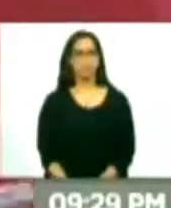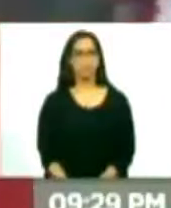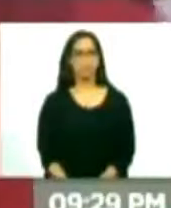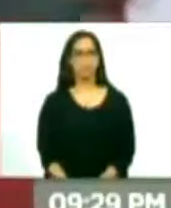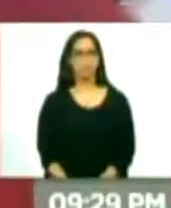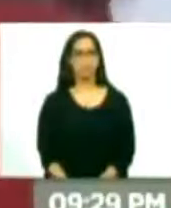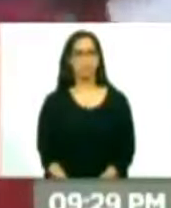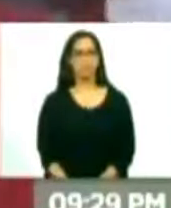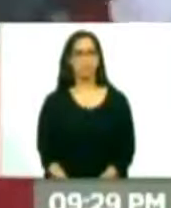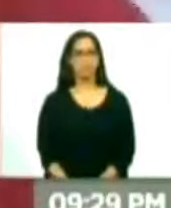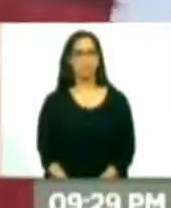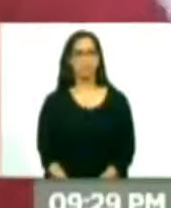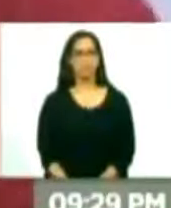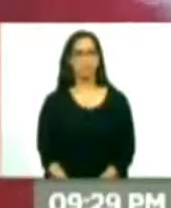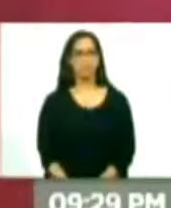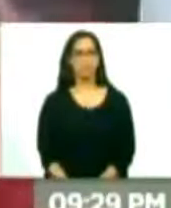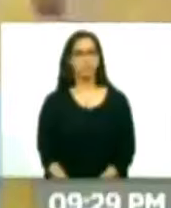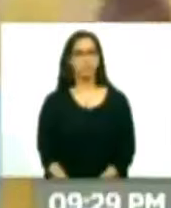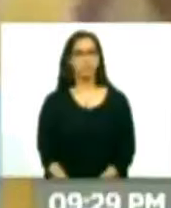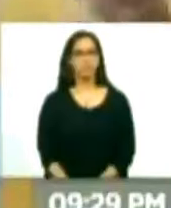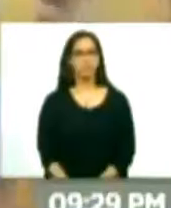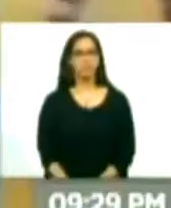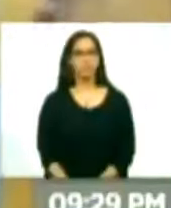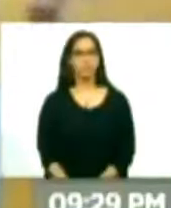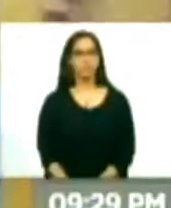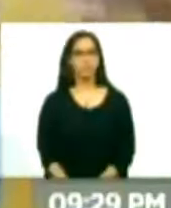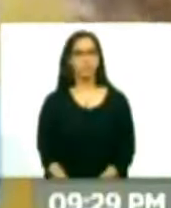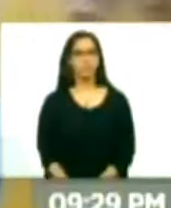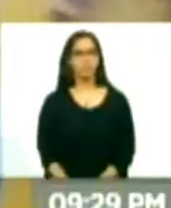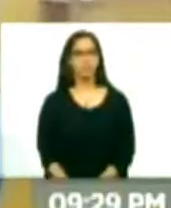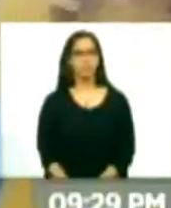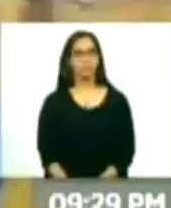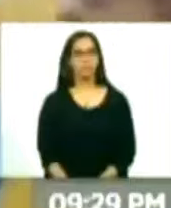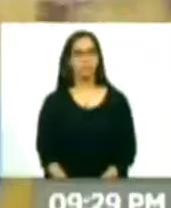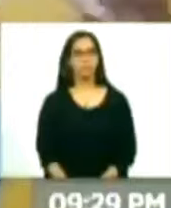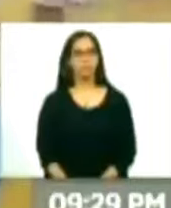una bulla a Venezuela, muchachos, muchachas.